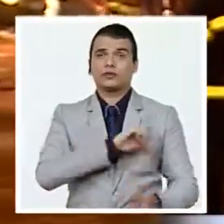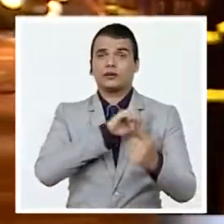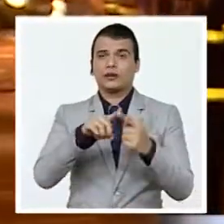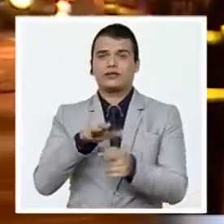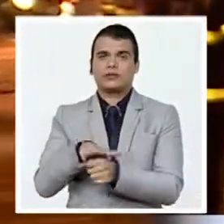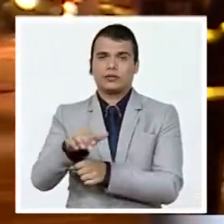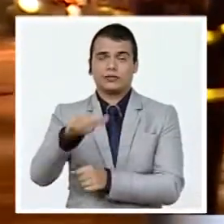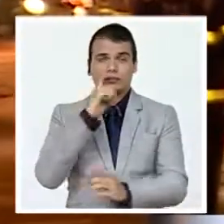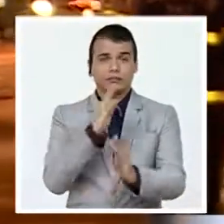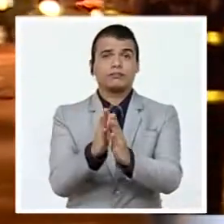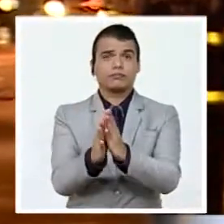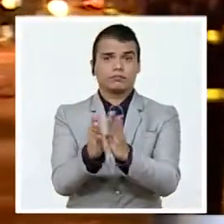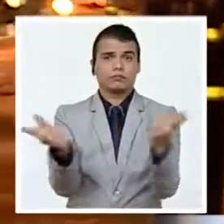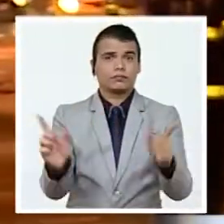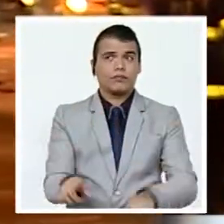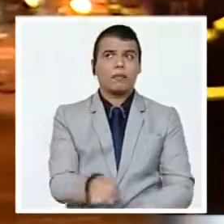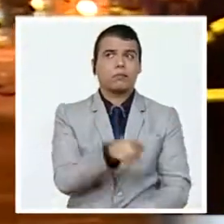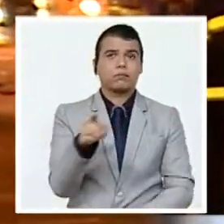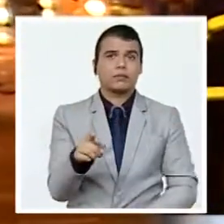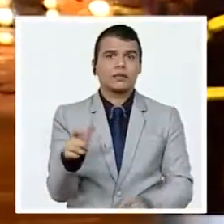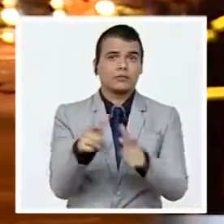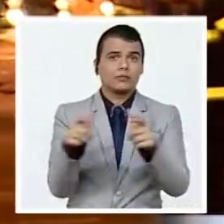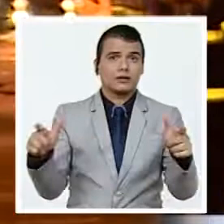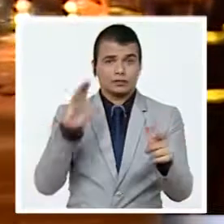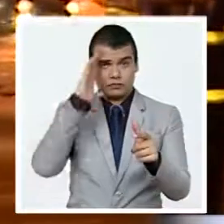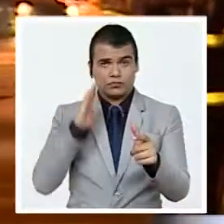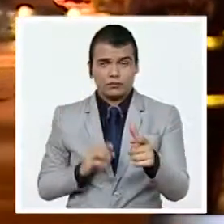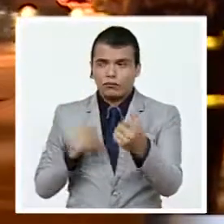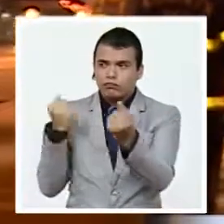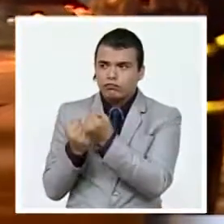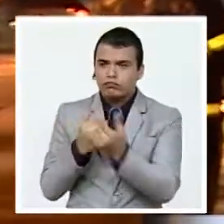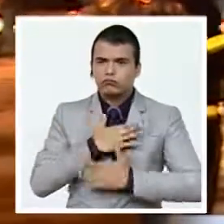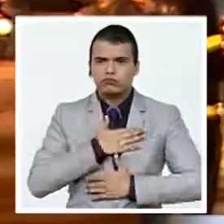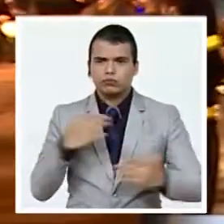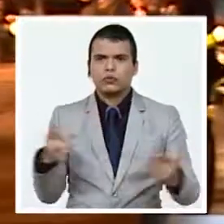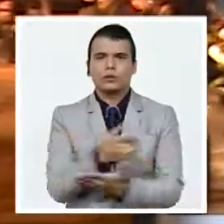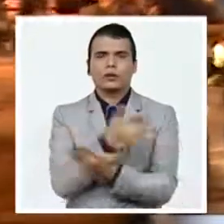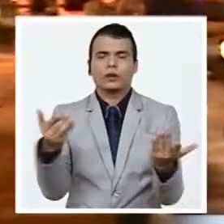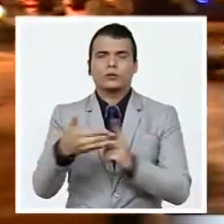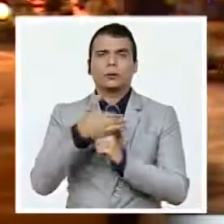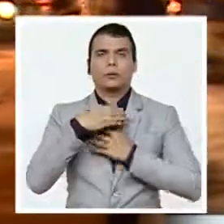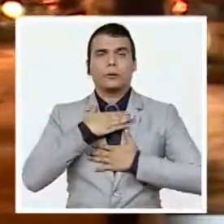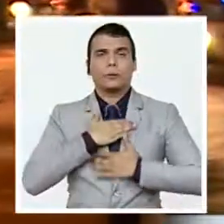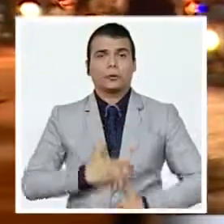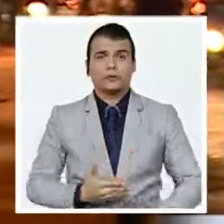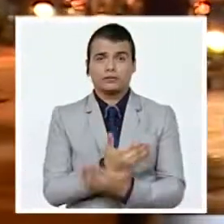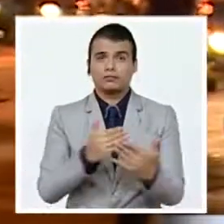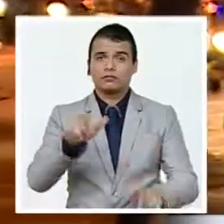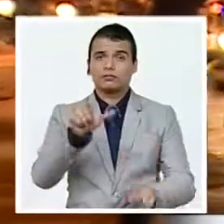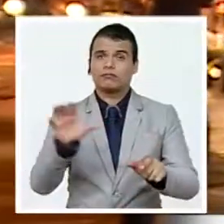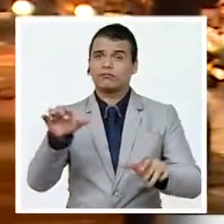Cabe destacar que también hay presencia masiva de la policía para garantizar la seguridad de los viajeros. Es la